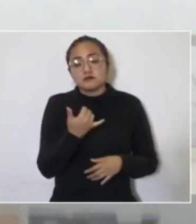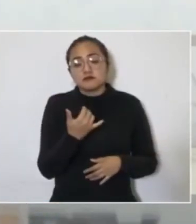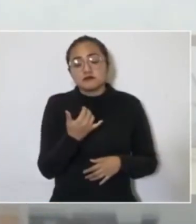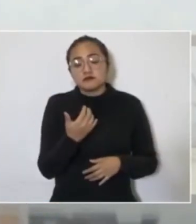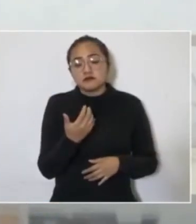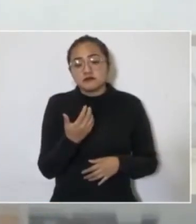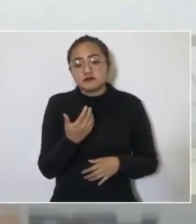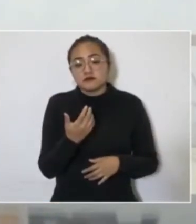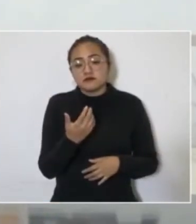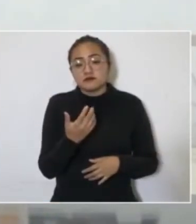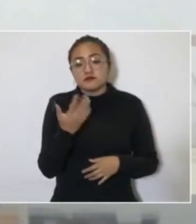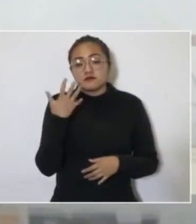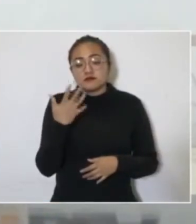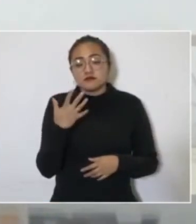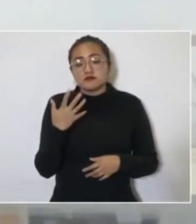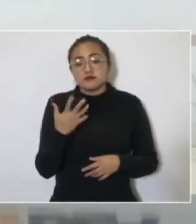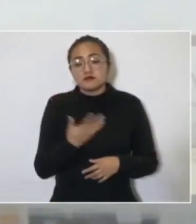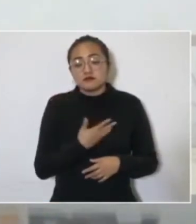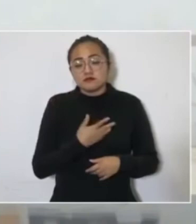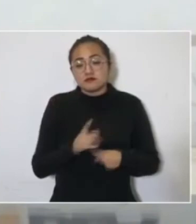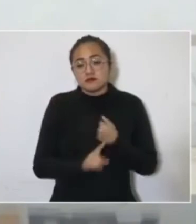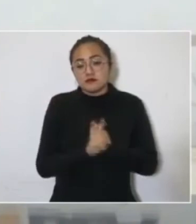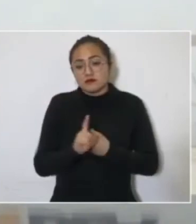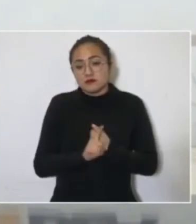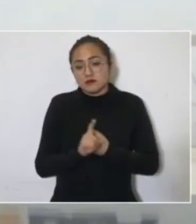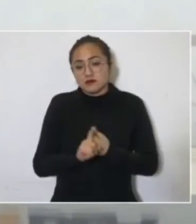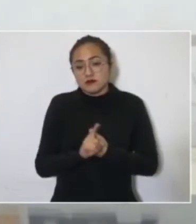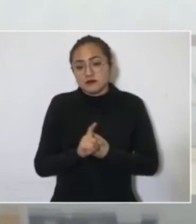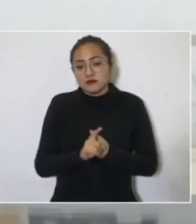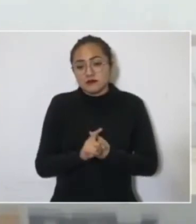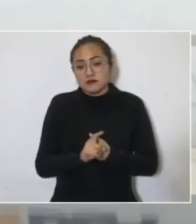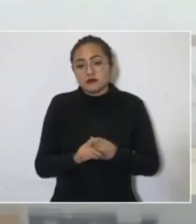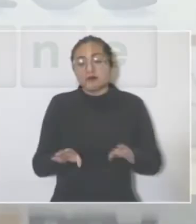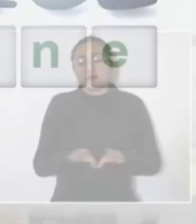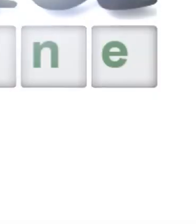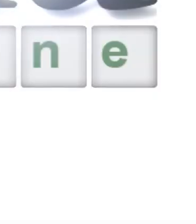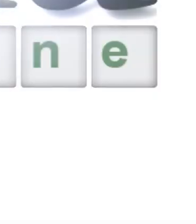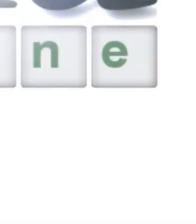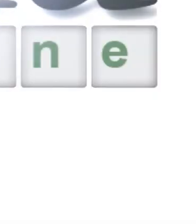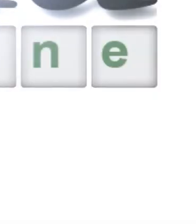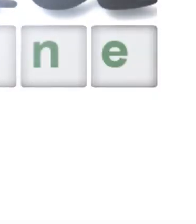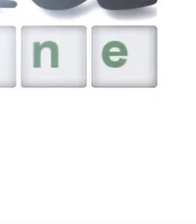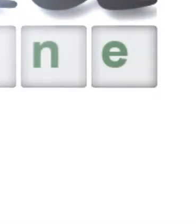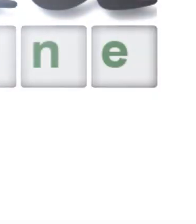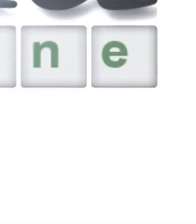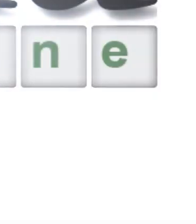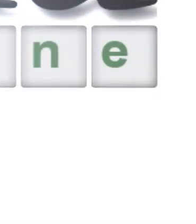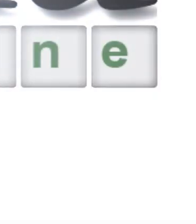prácticamente los 5 tienen problemas de inmunosupresión.